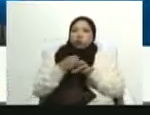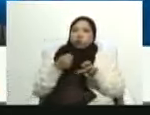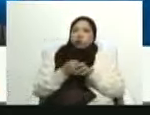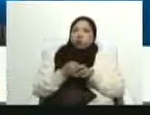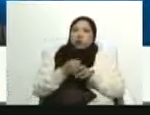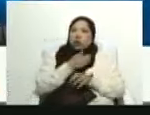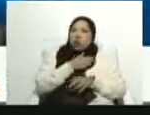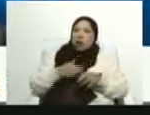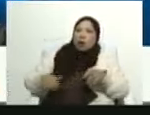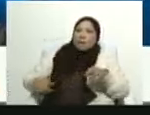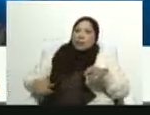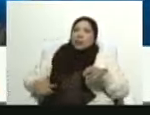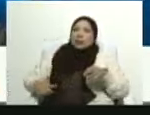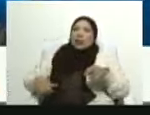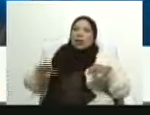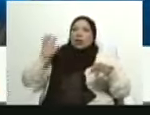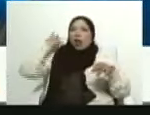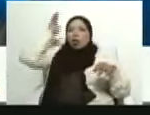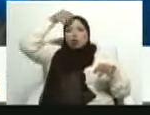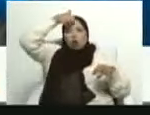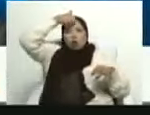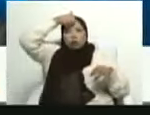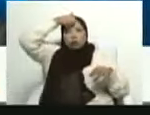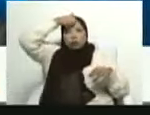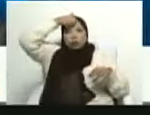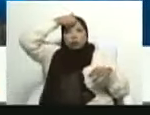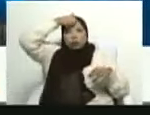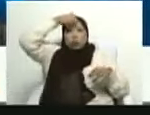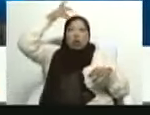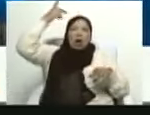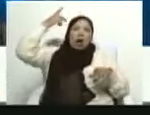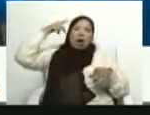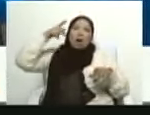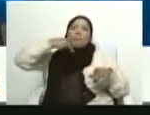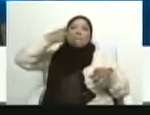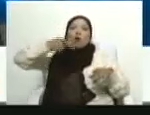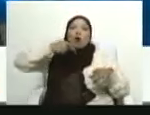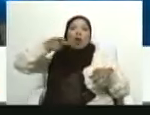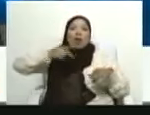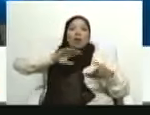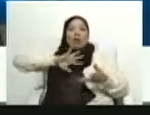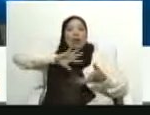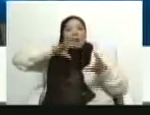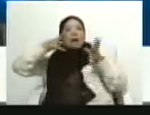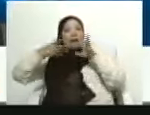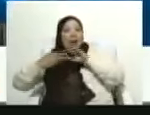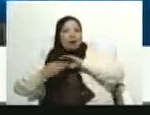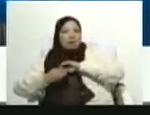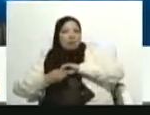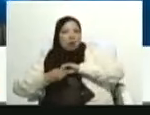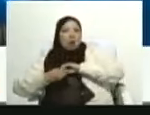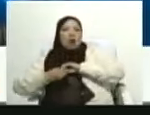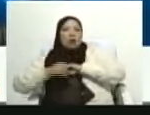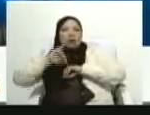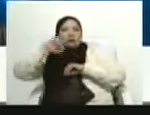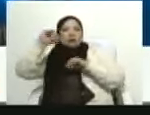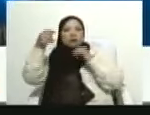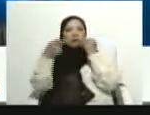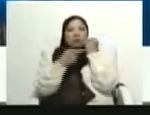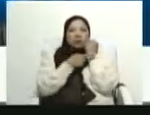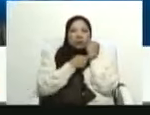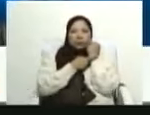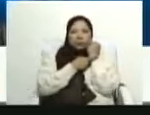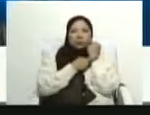del presidente Donald Trump, en el contexto de la política del cambio de régimen que pretendieron hacer en el